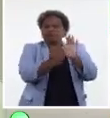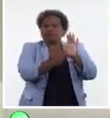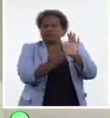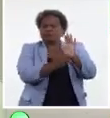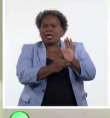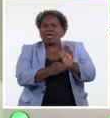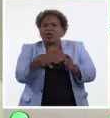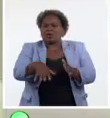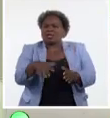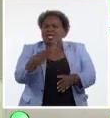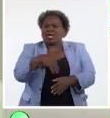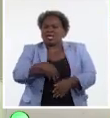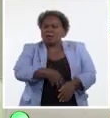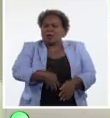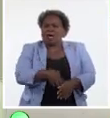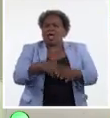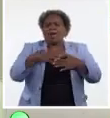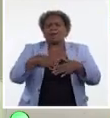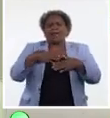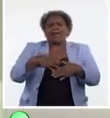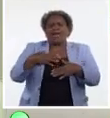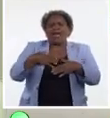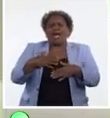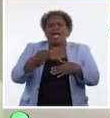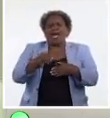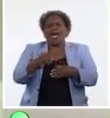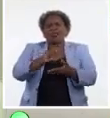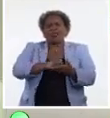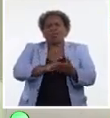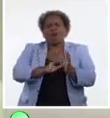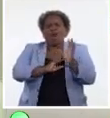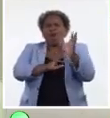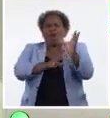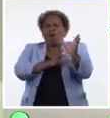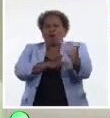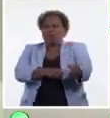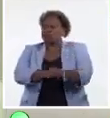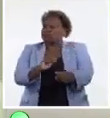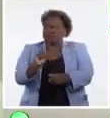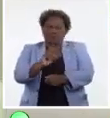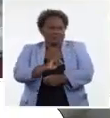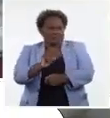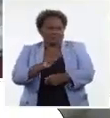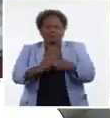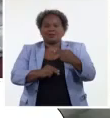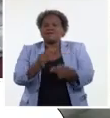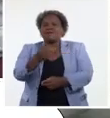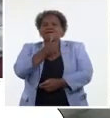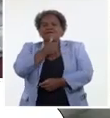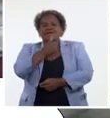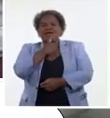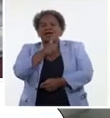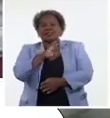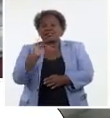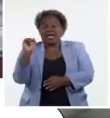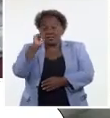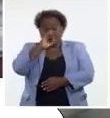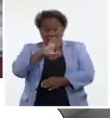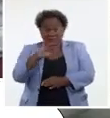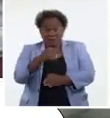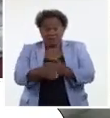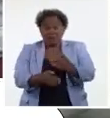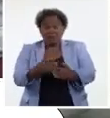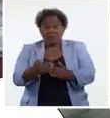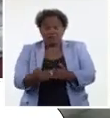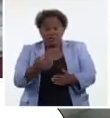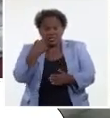a la molestia de estar esperando en los Colegios porque hay cola o sea hacer todo esto mucho más fácil Una vez que se termine este proceso de